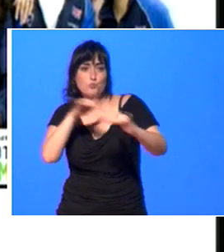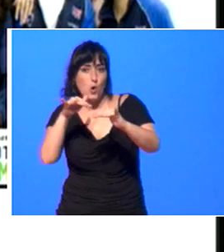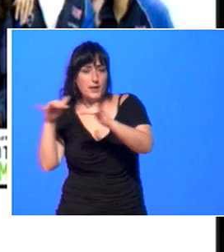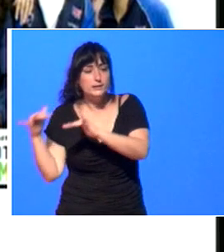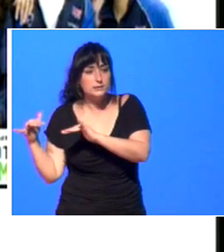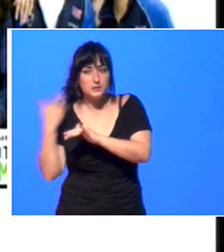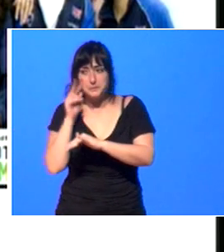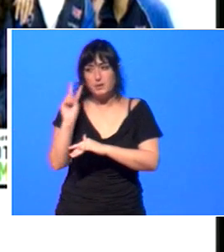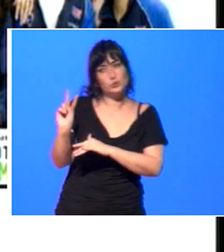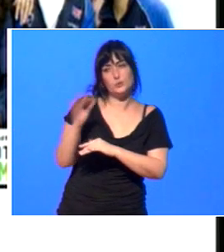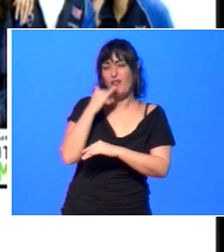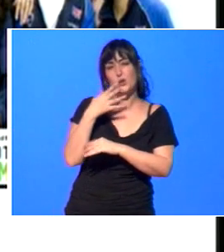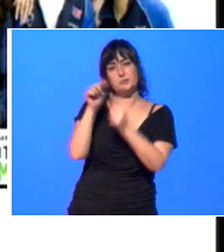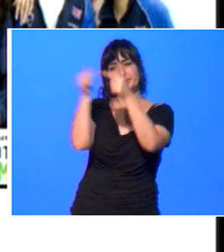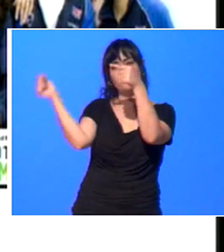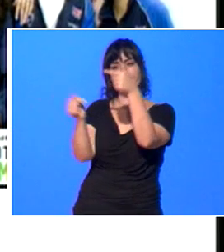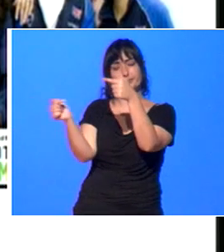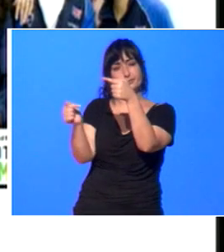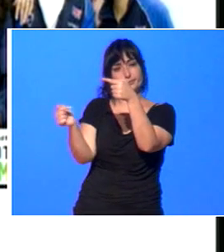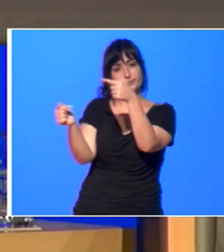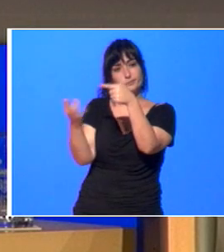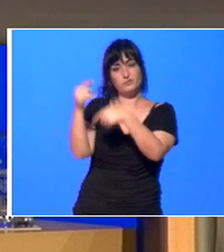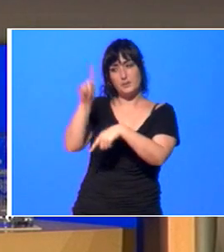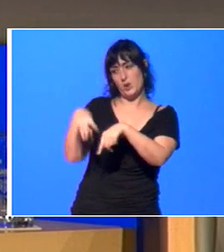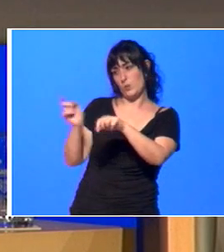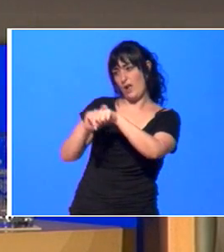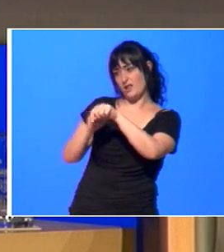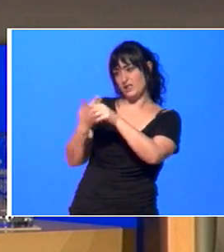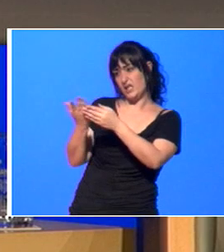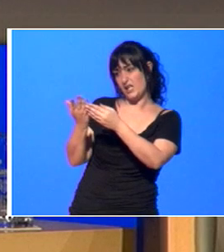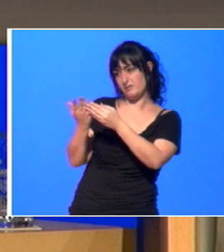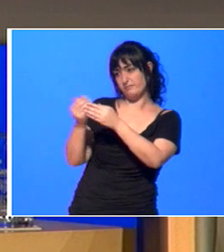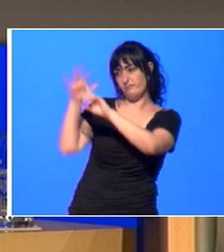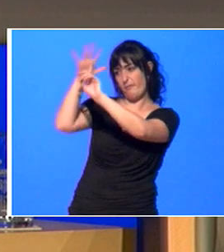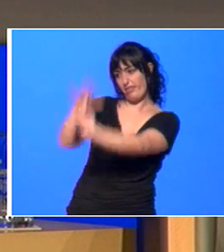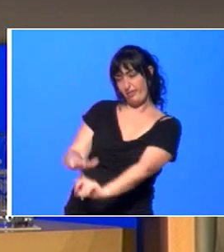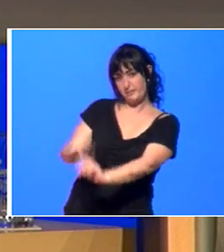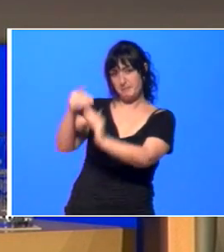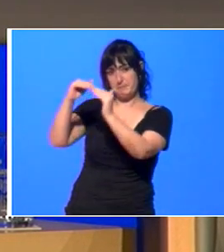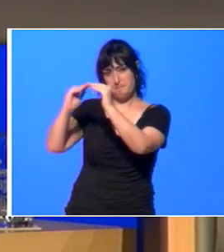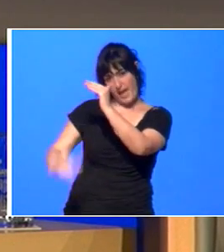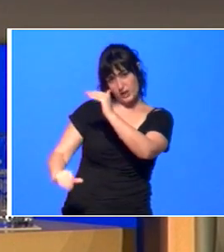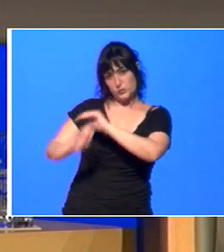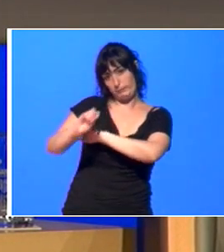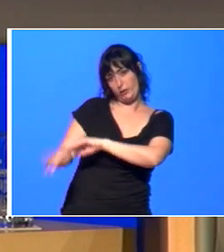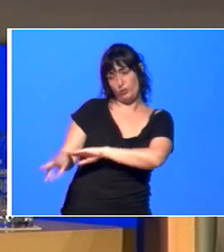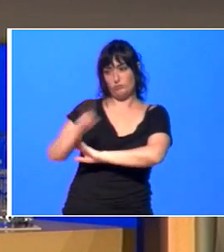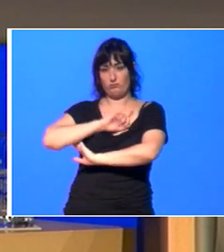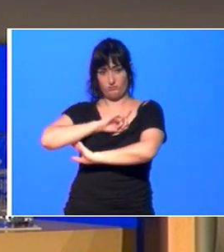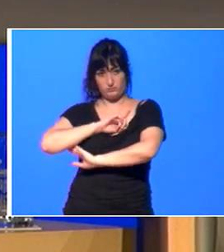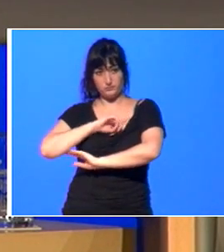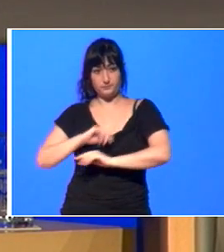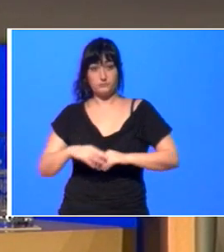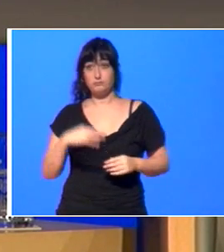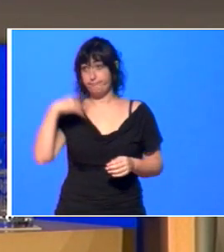como deficiencias, como caracteres inferiores, como algo de menor valor cultural. Nuestra